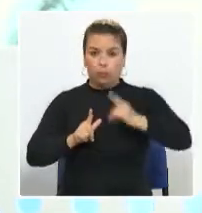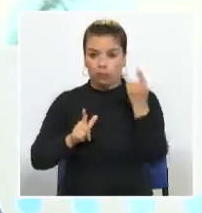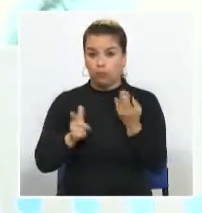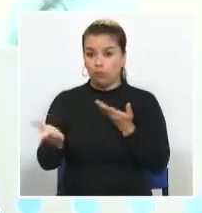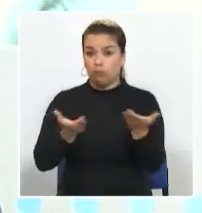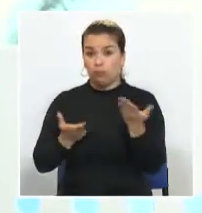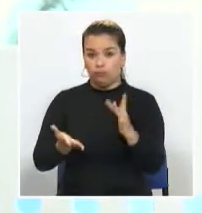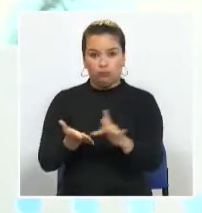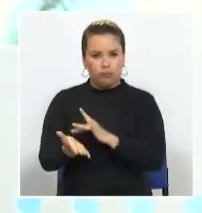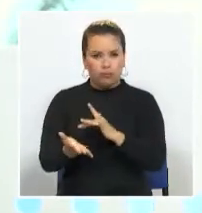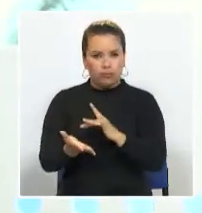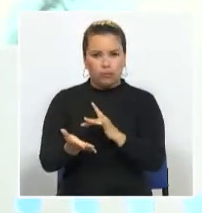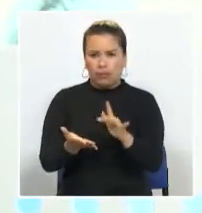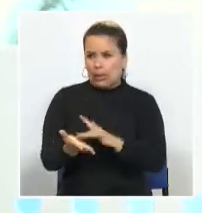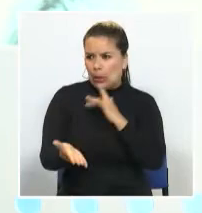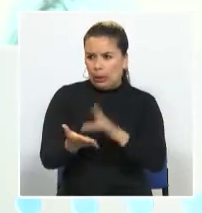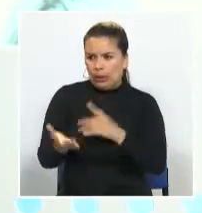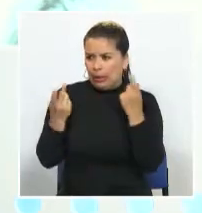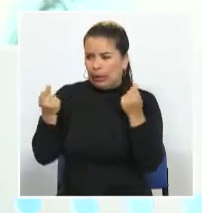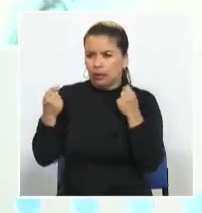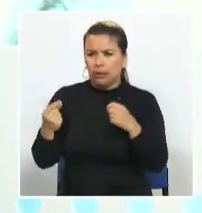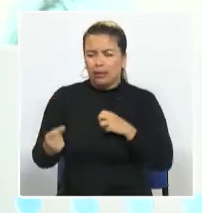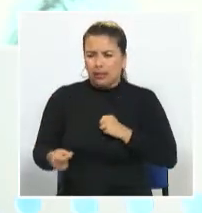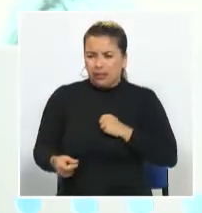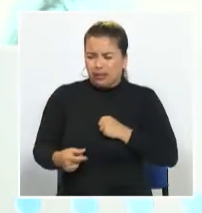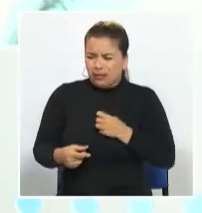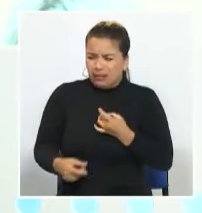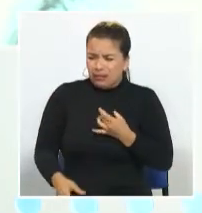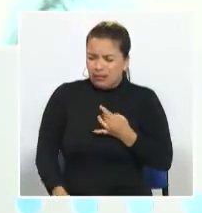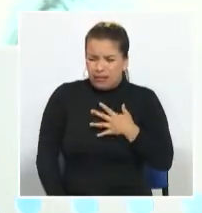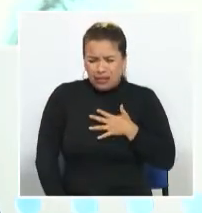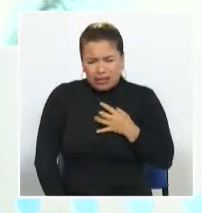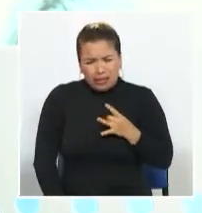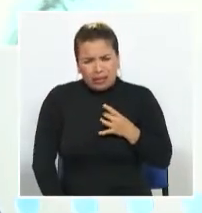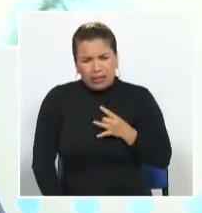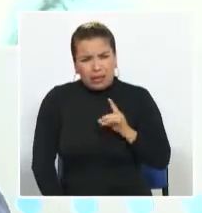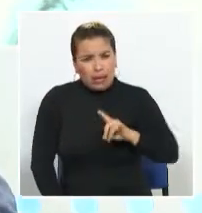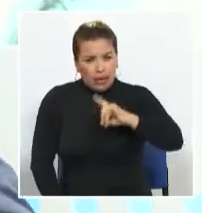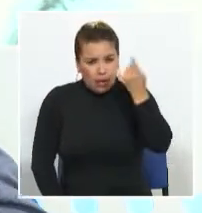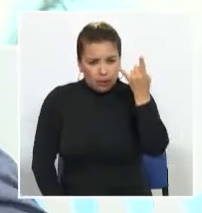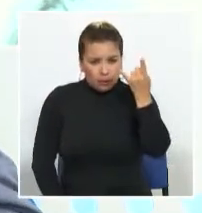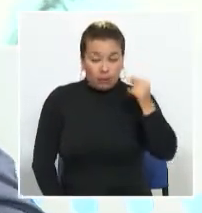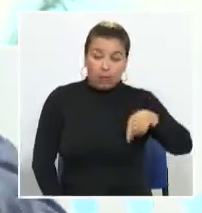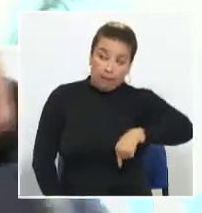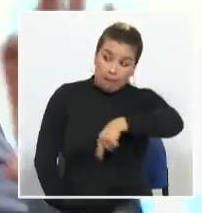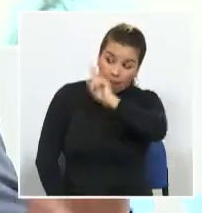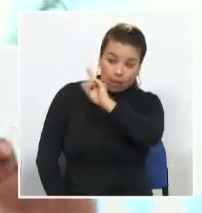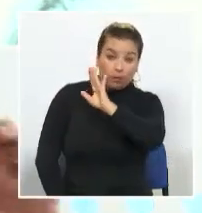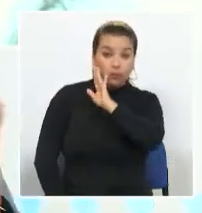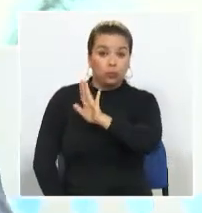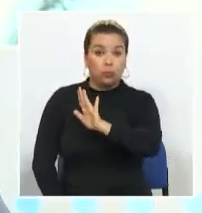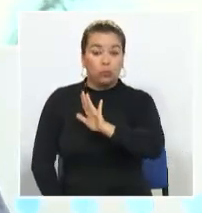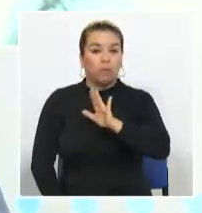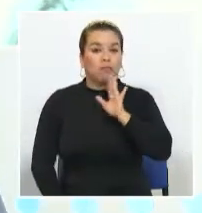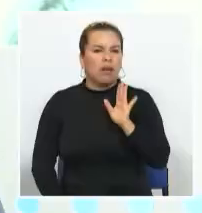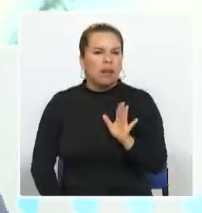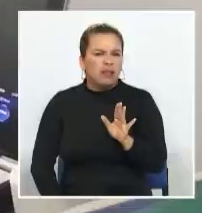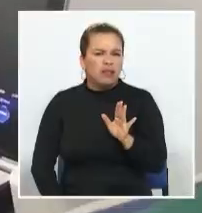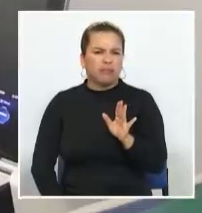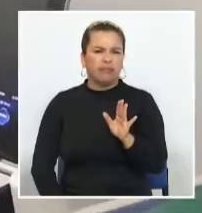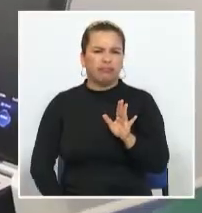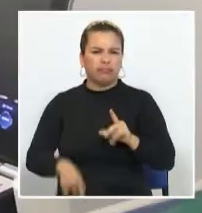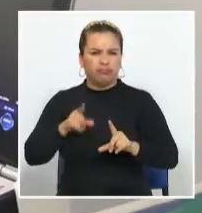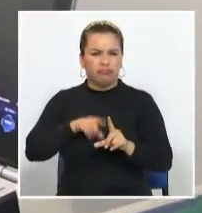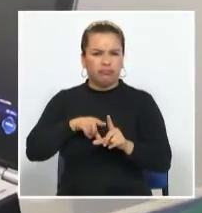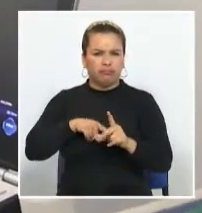una molestia en el pecho es un electrocardiograma. Es un registro de la actividad eléctrica del